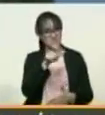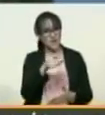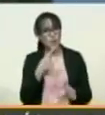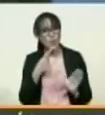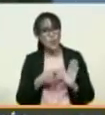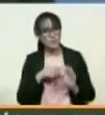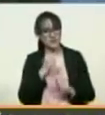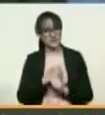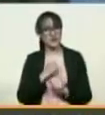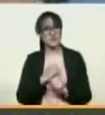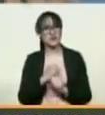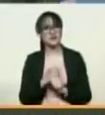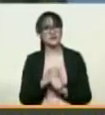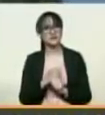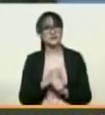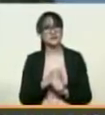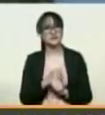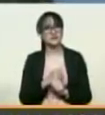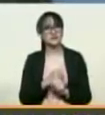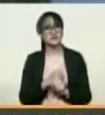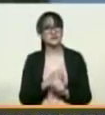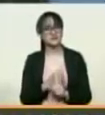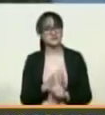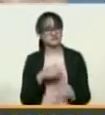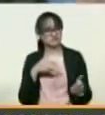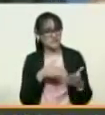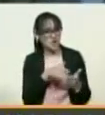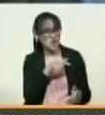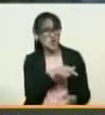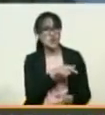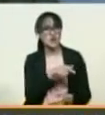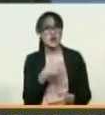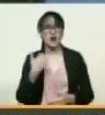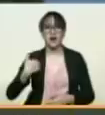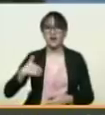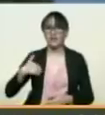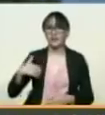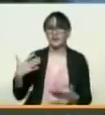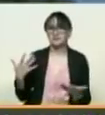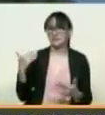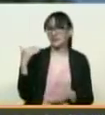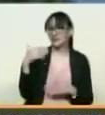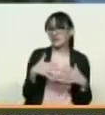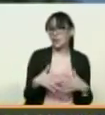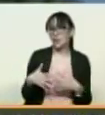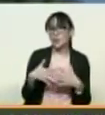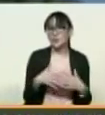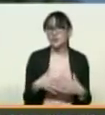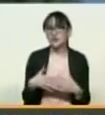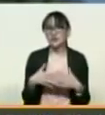con su trabajo. Se le aplica medida restrictiva de Canadá o de Estados Unidos a